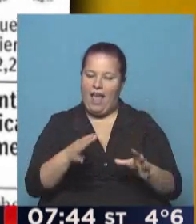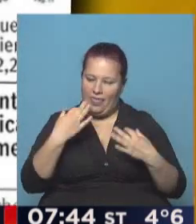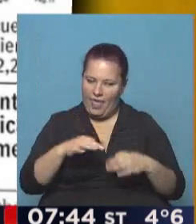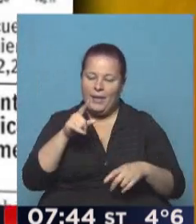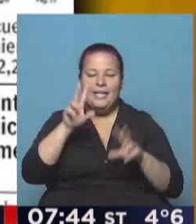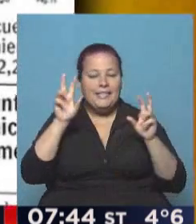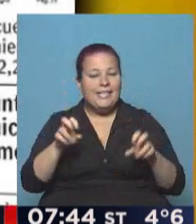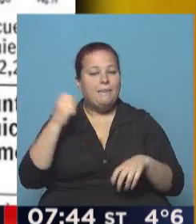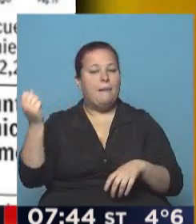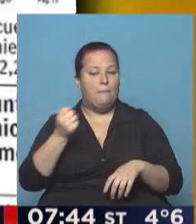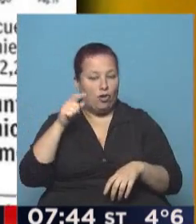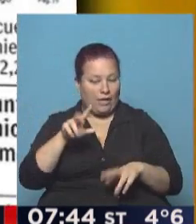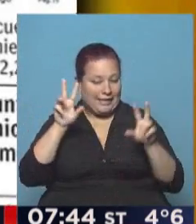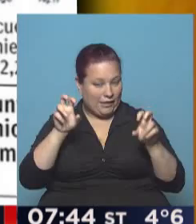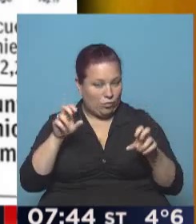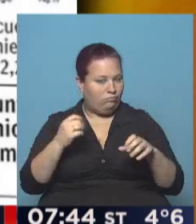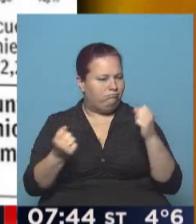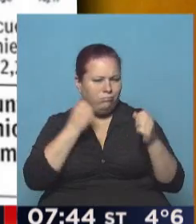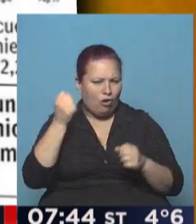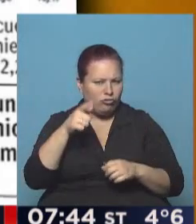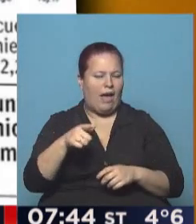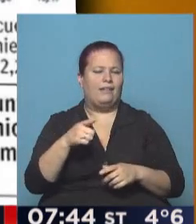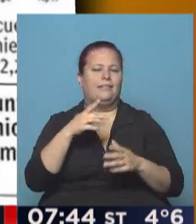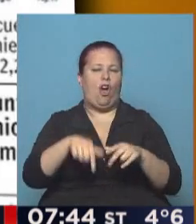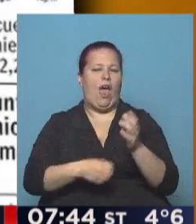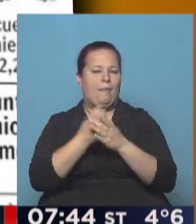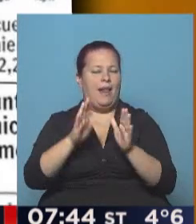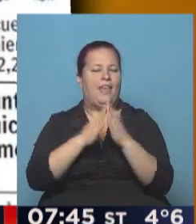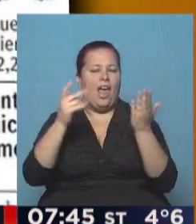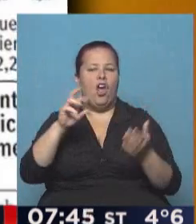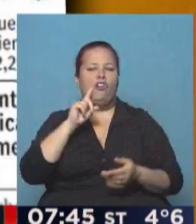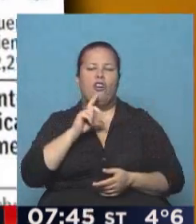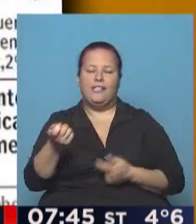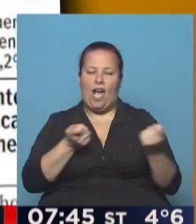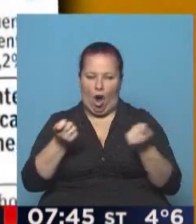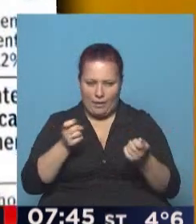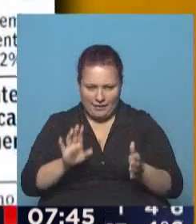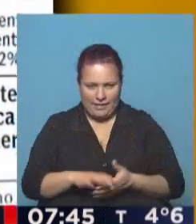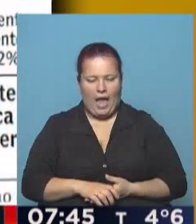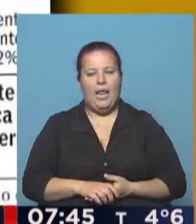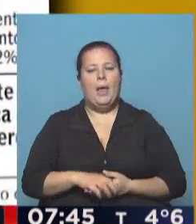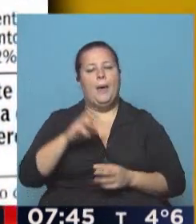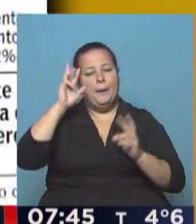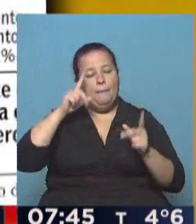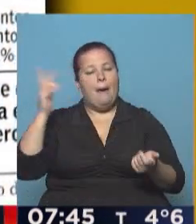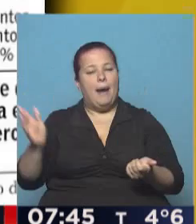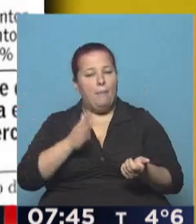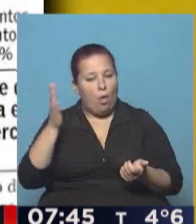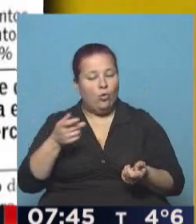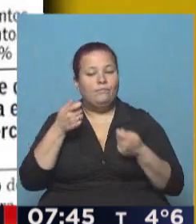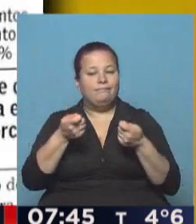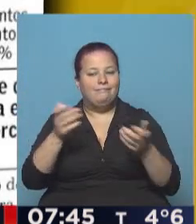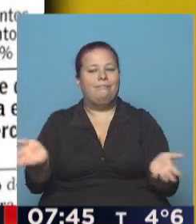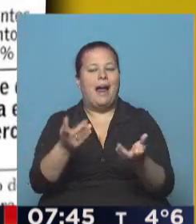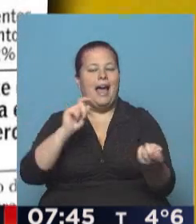Es uno de los temas y uno de los títulos centrales que propone esta mañana el cronista comercial. Plan productivo incentivará